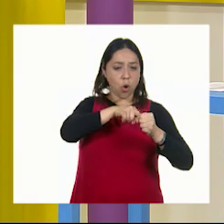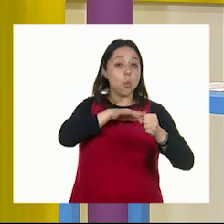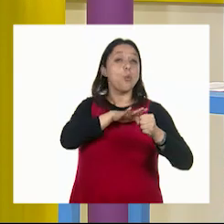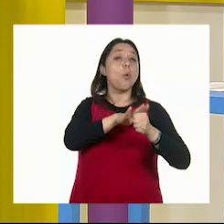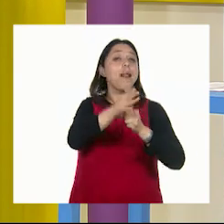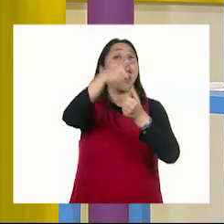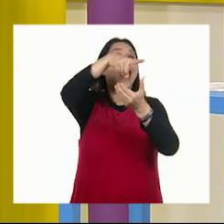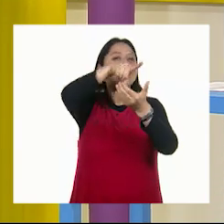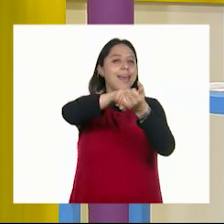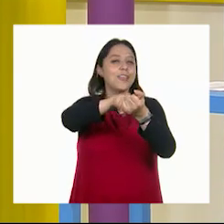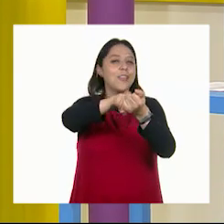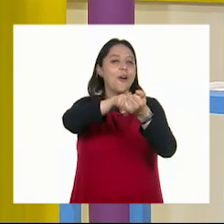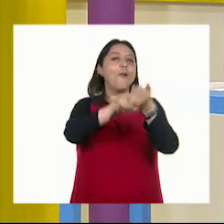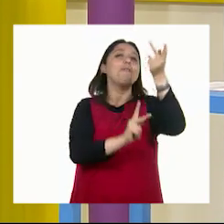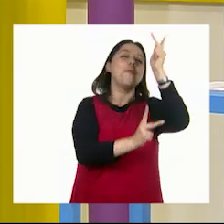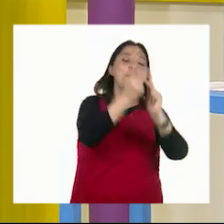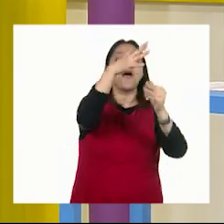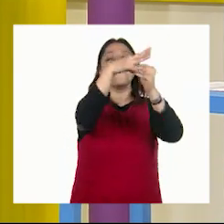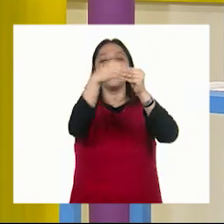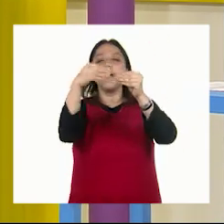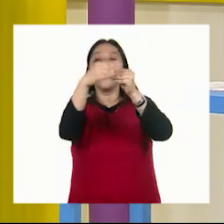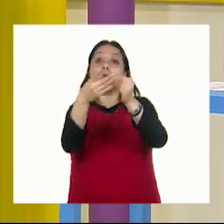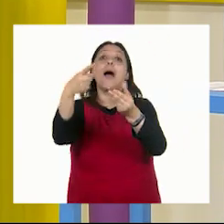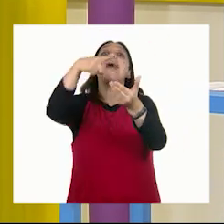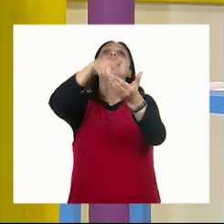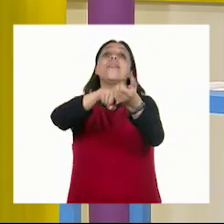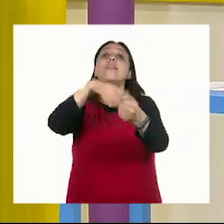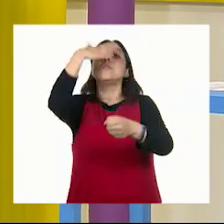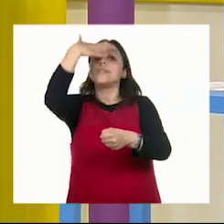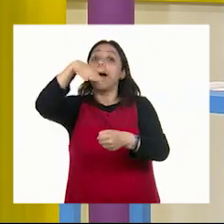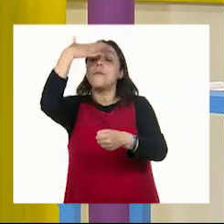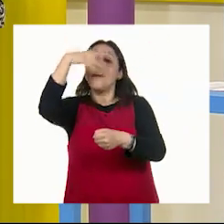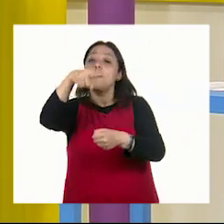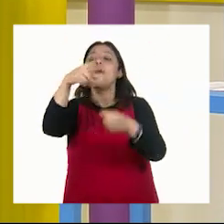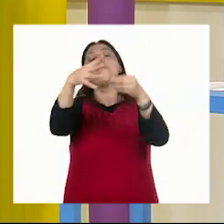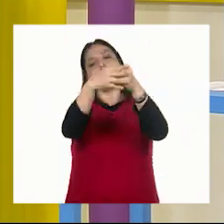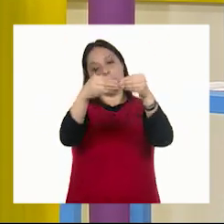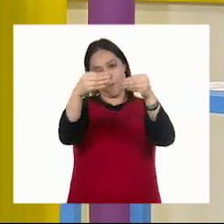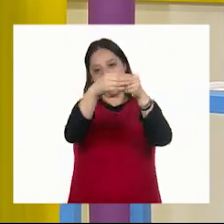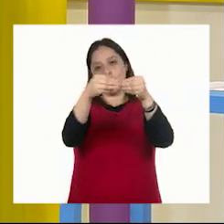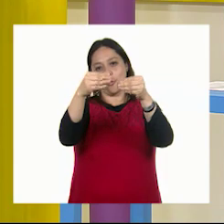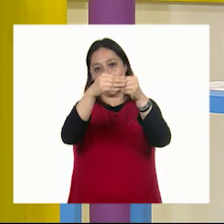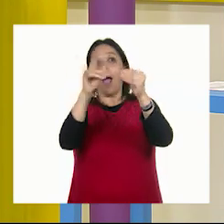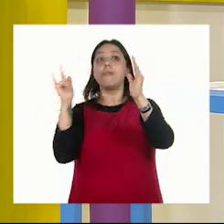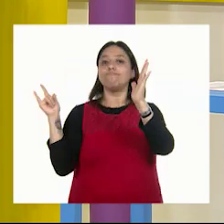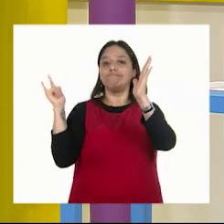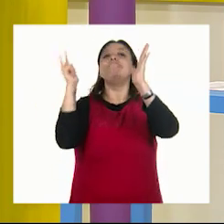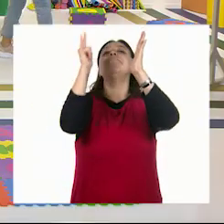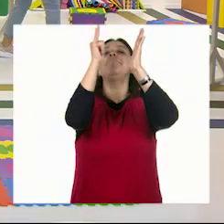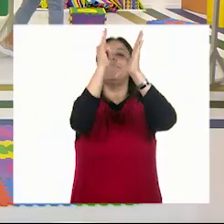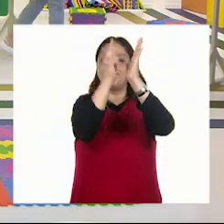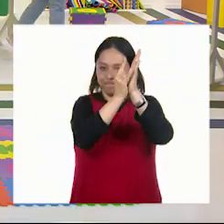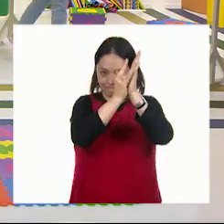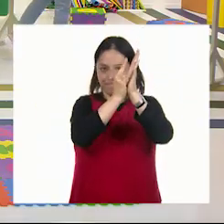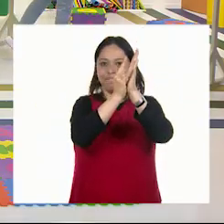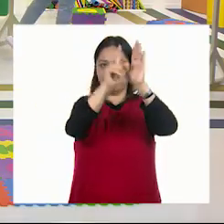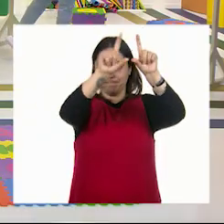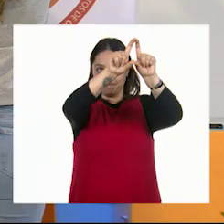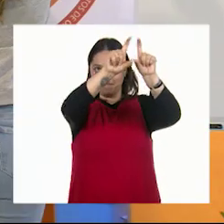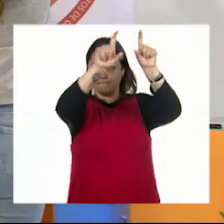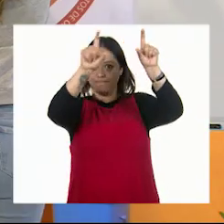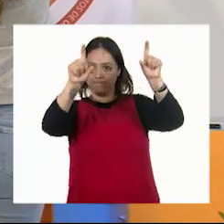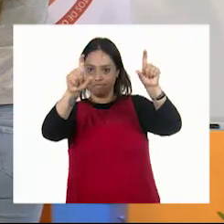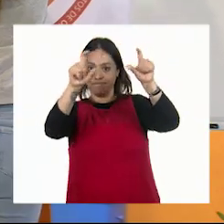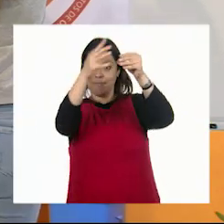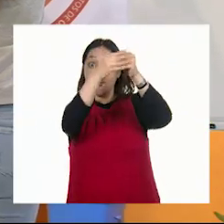Y sabemos todos que la sandía forma parte de las frutas. Por lo tanto, lo vamos a colocar en el apartado de frutas. Frutas.